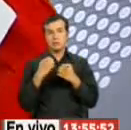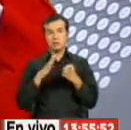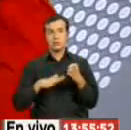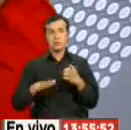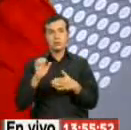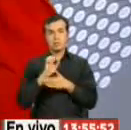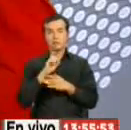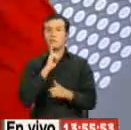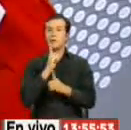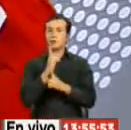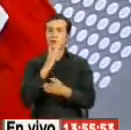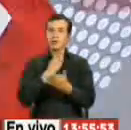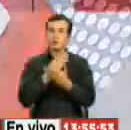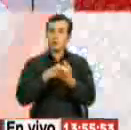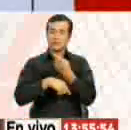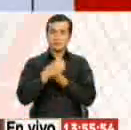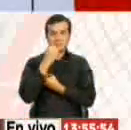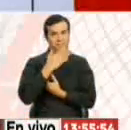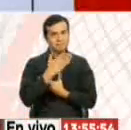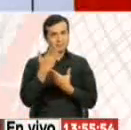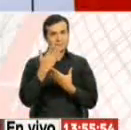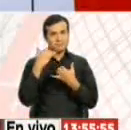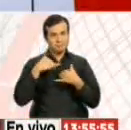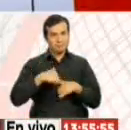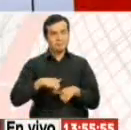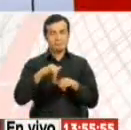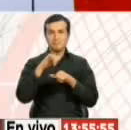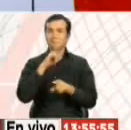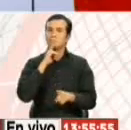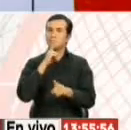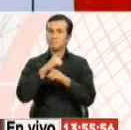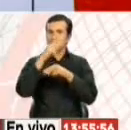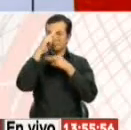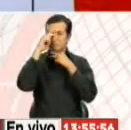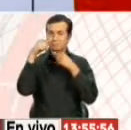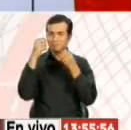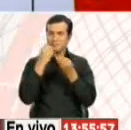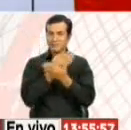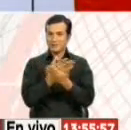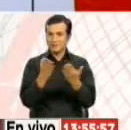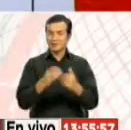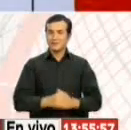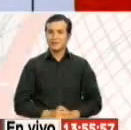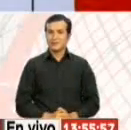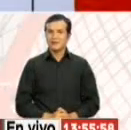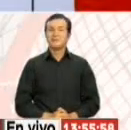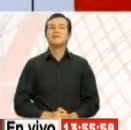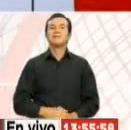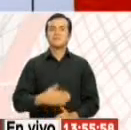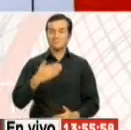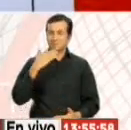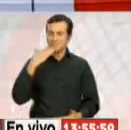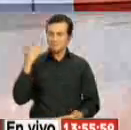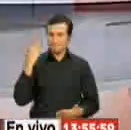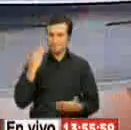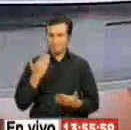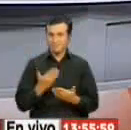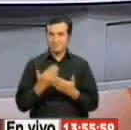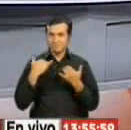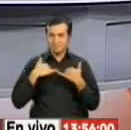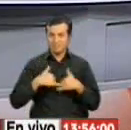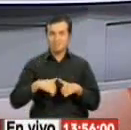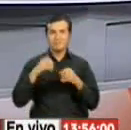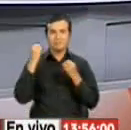en el país finalizamos con la información deportiva valeria marion si nos quedamos con más aquí en el telediario hacia script y muchísimas gracias por mantenernos actualizados